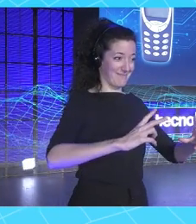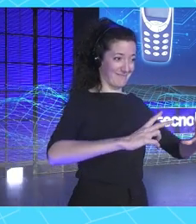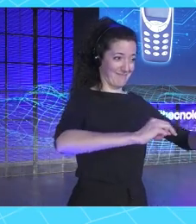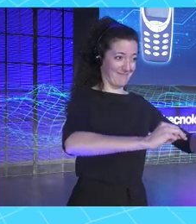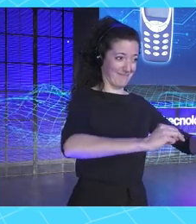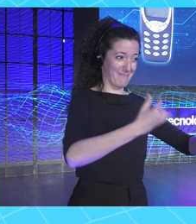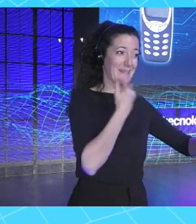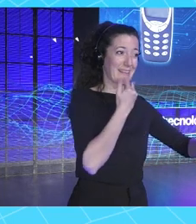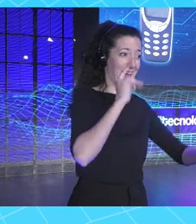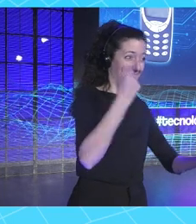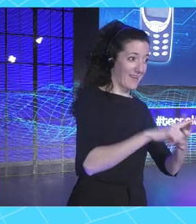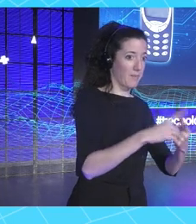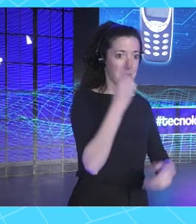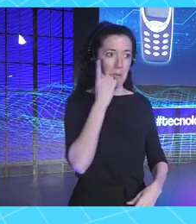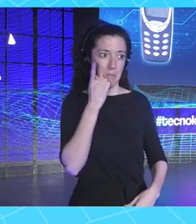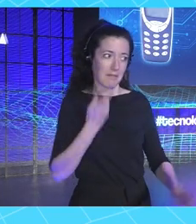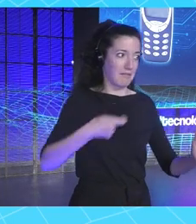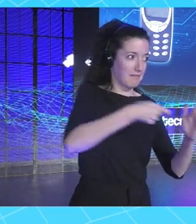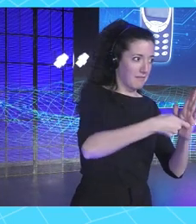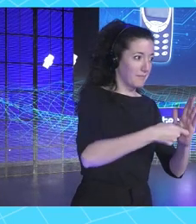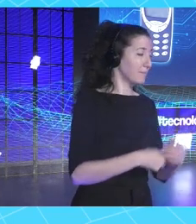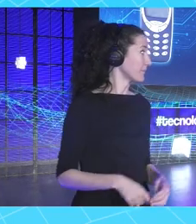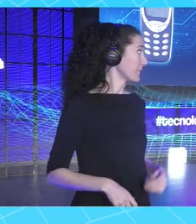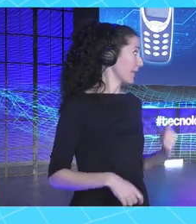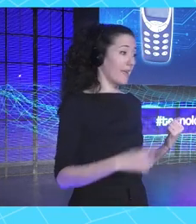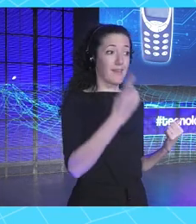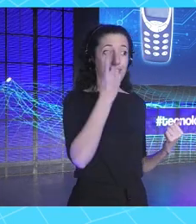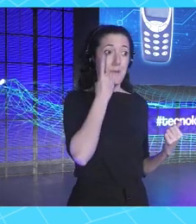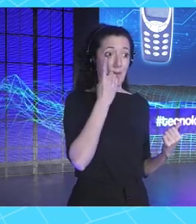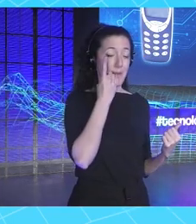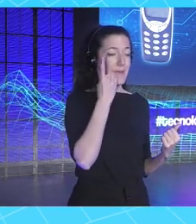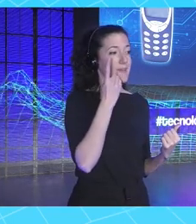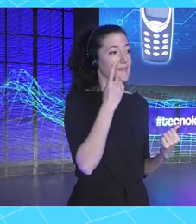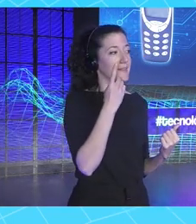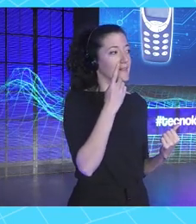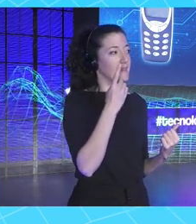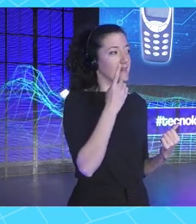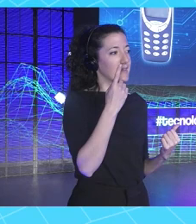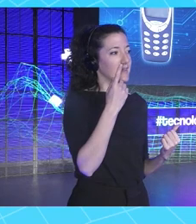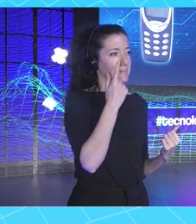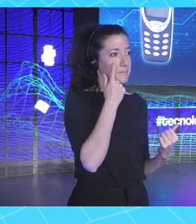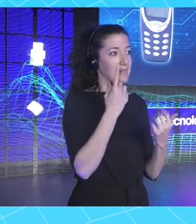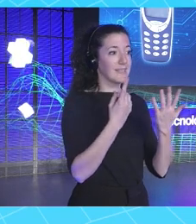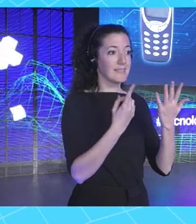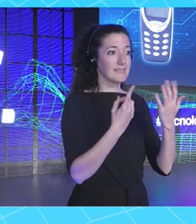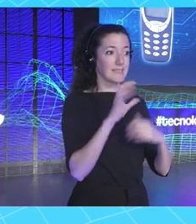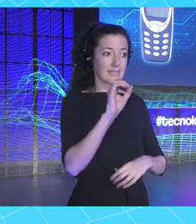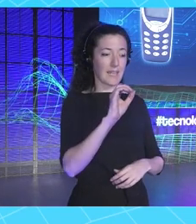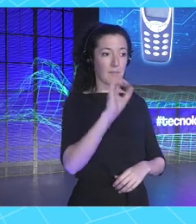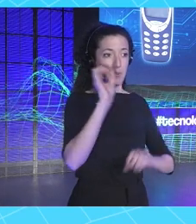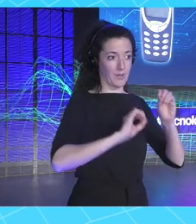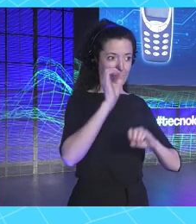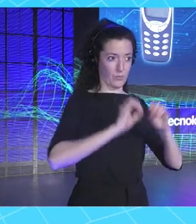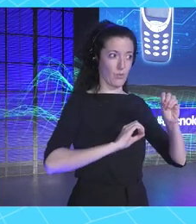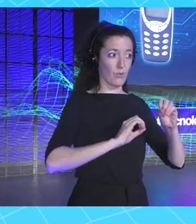lo estáis viendo no dinosaurio pues esto mira tengo un 60% de batería lo cargué en 2010